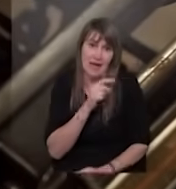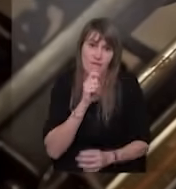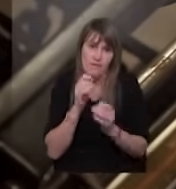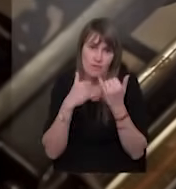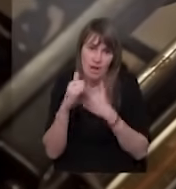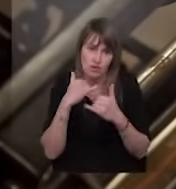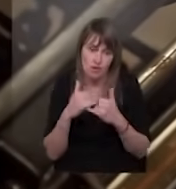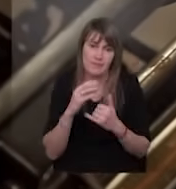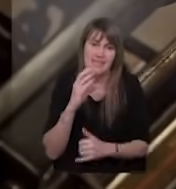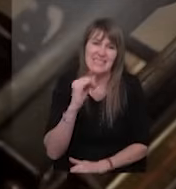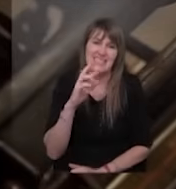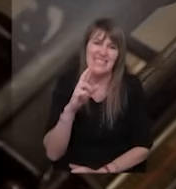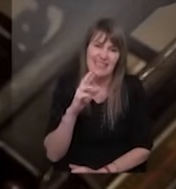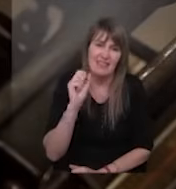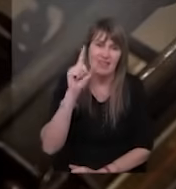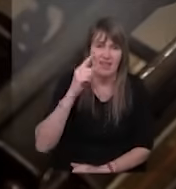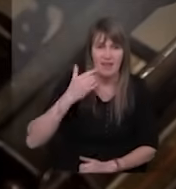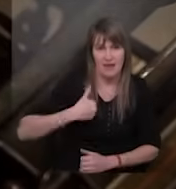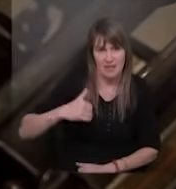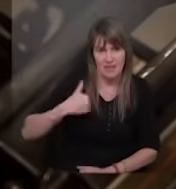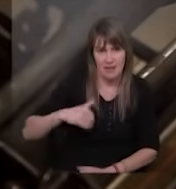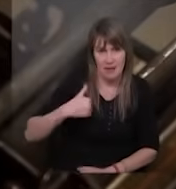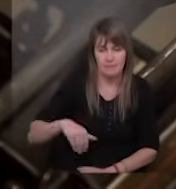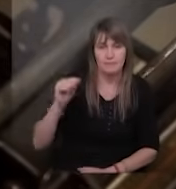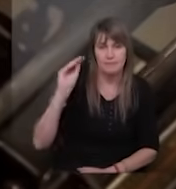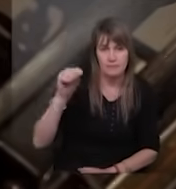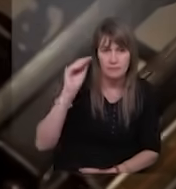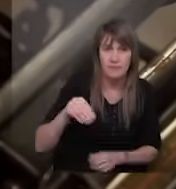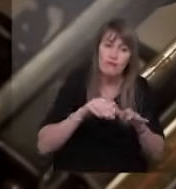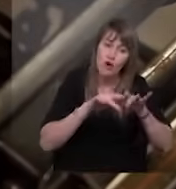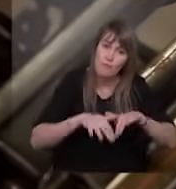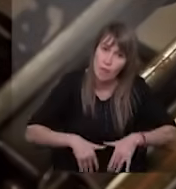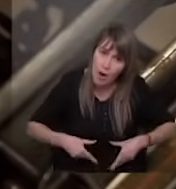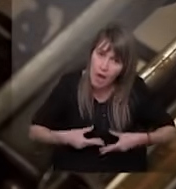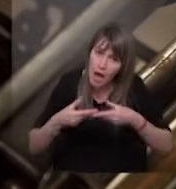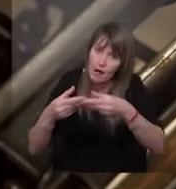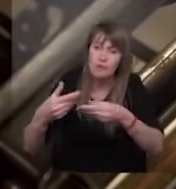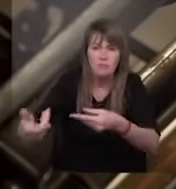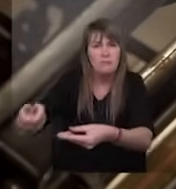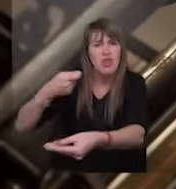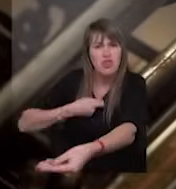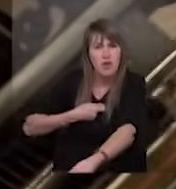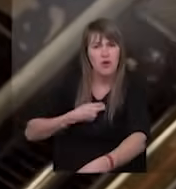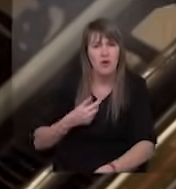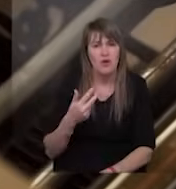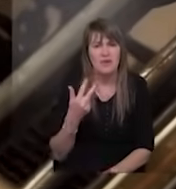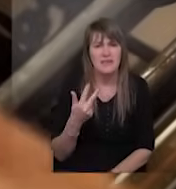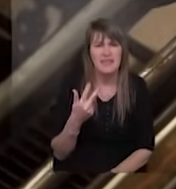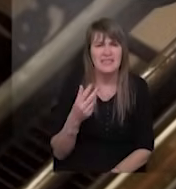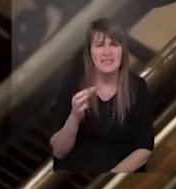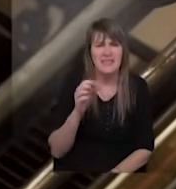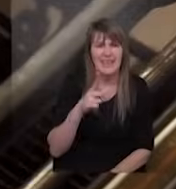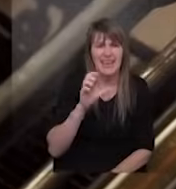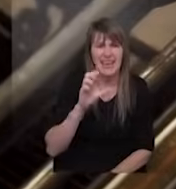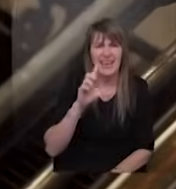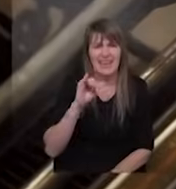SIDE, de Argentina. Este recibió los formularios y me entregó un paquete conteniendo 3 panes de gelinita para que